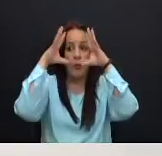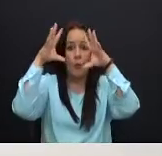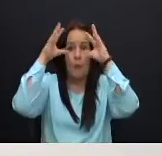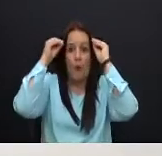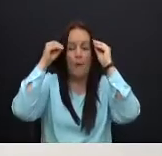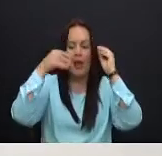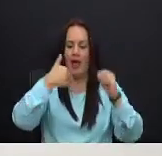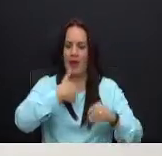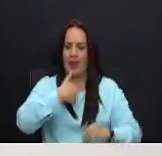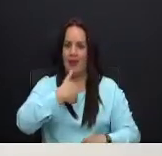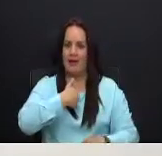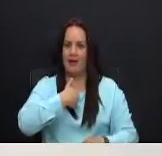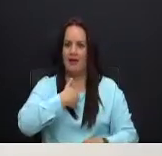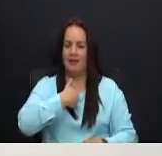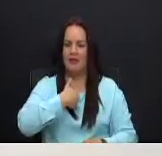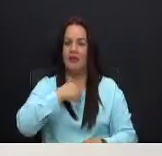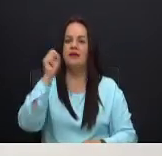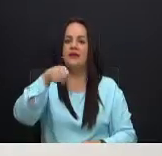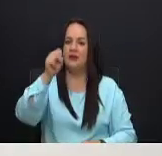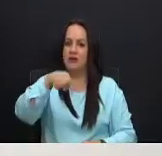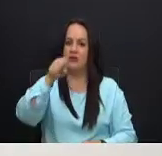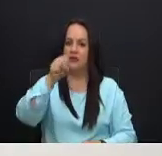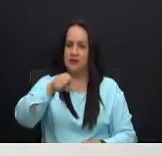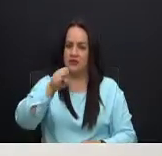tengo es que sí se